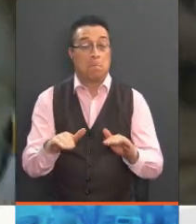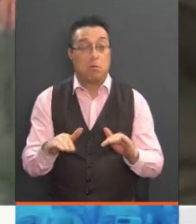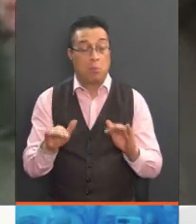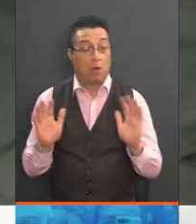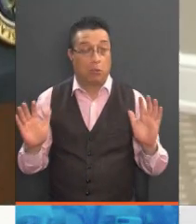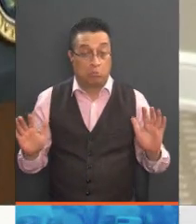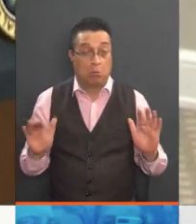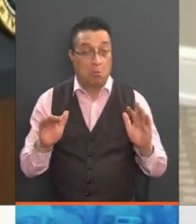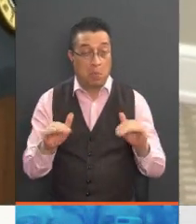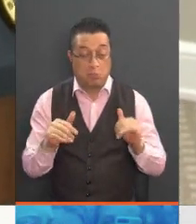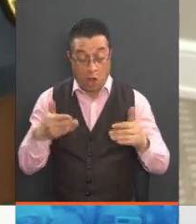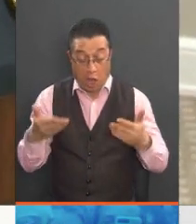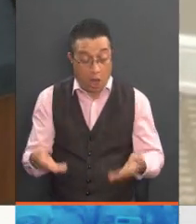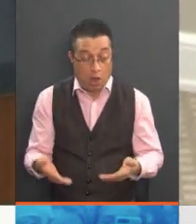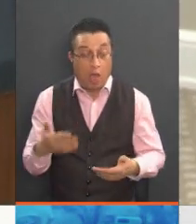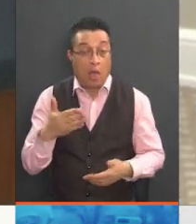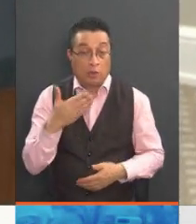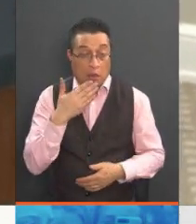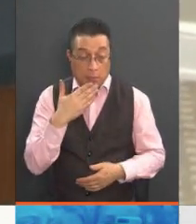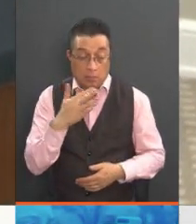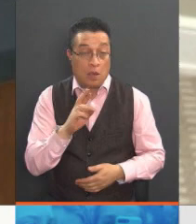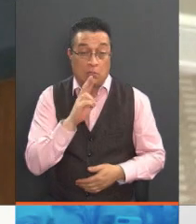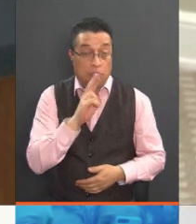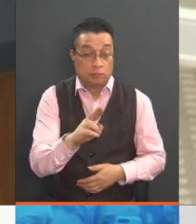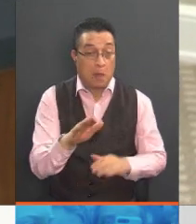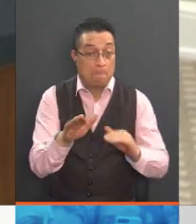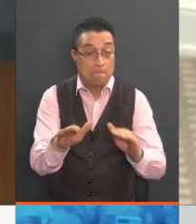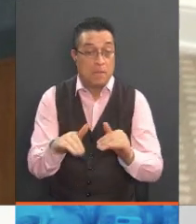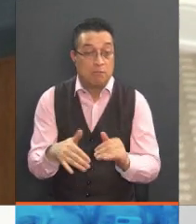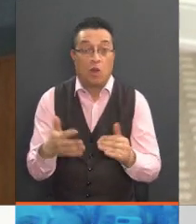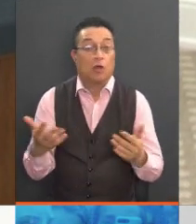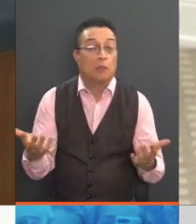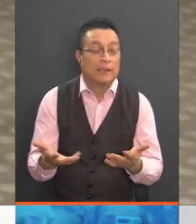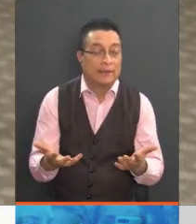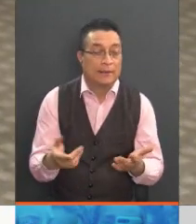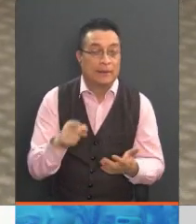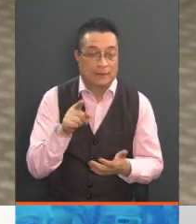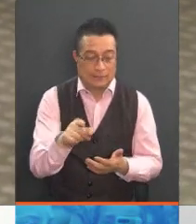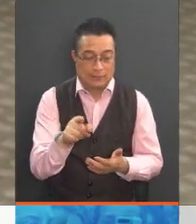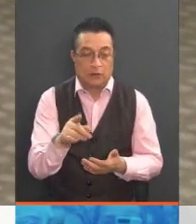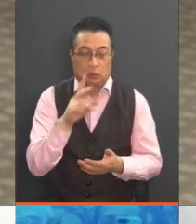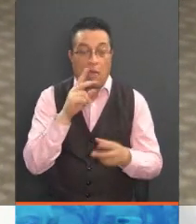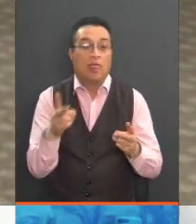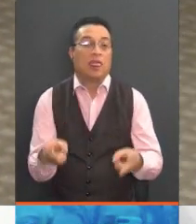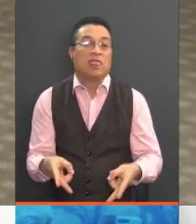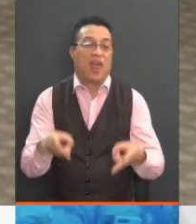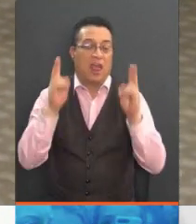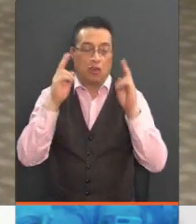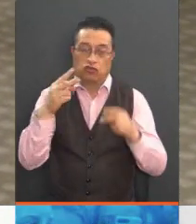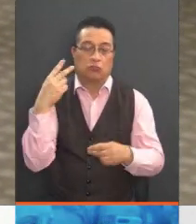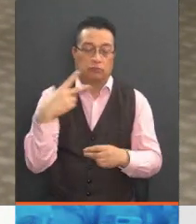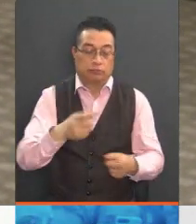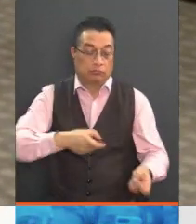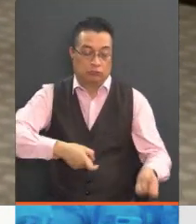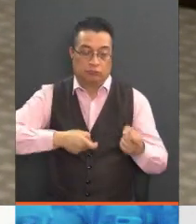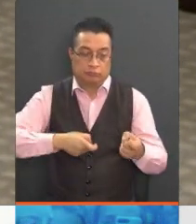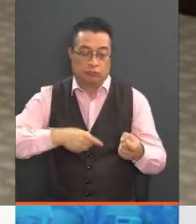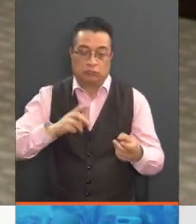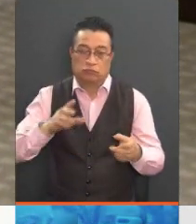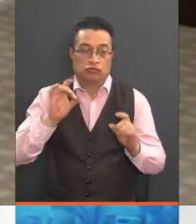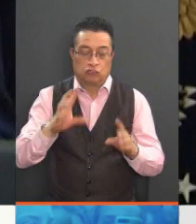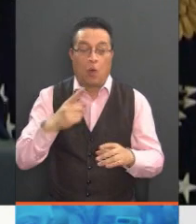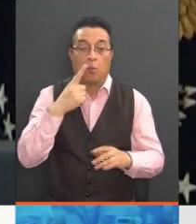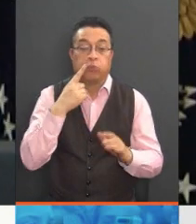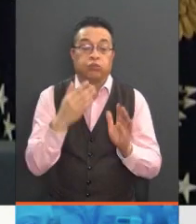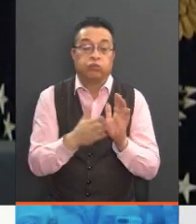no sé si ahora mismo ha sido similar en el sentido de que esto es un derecho y el que lo tiene que limitar y probar es